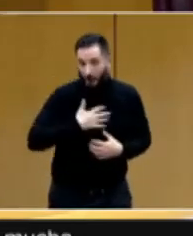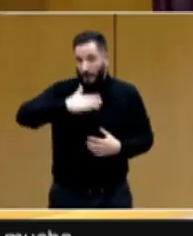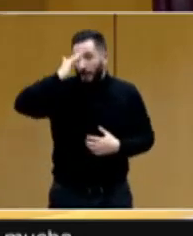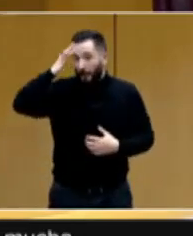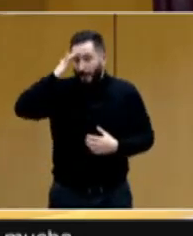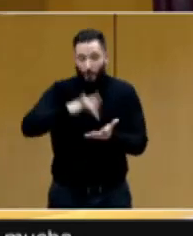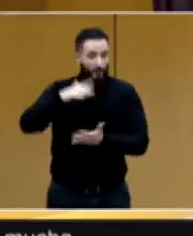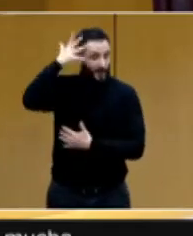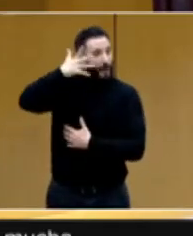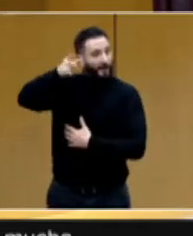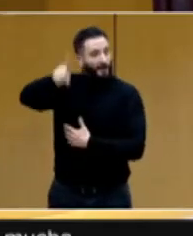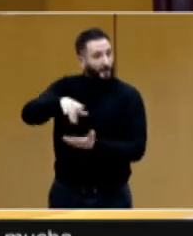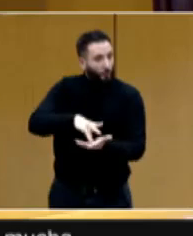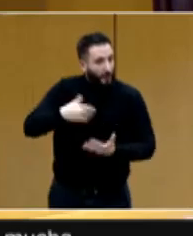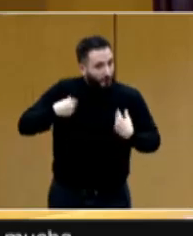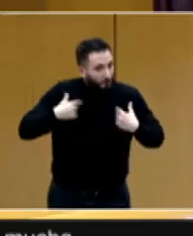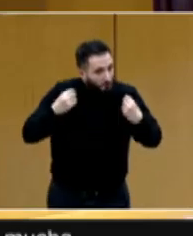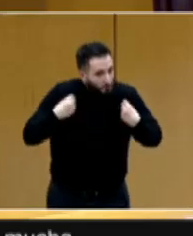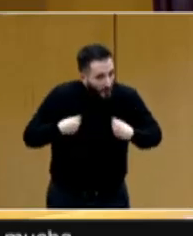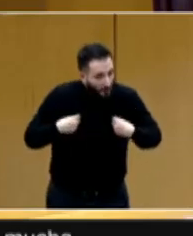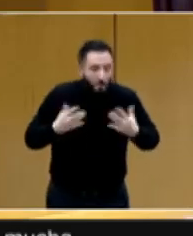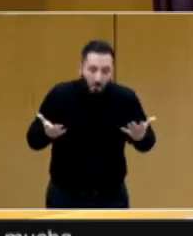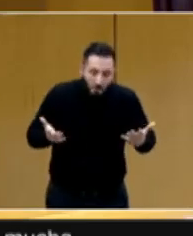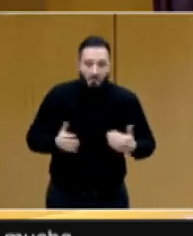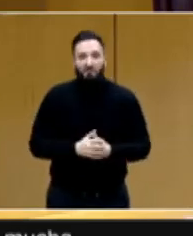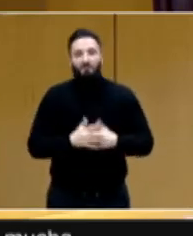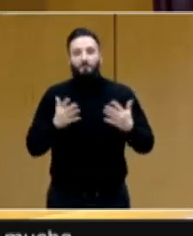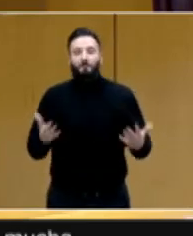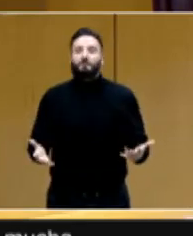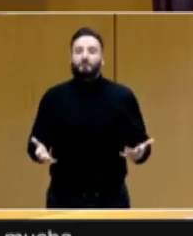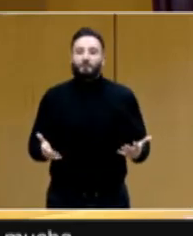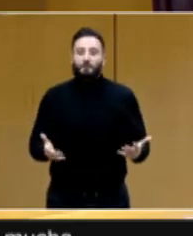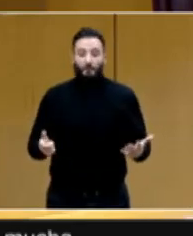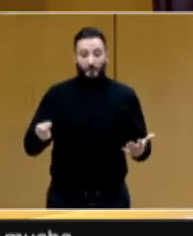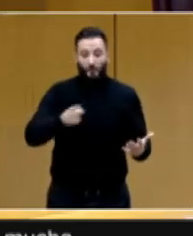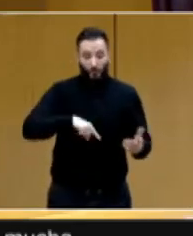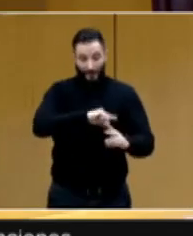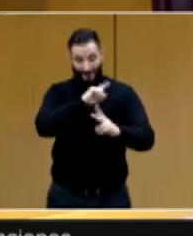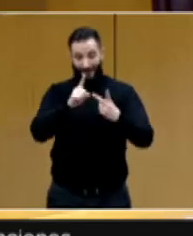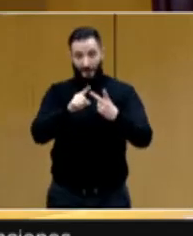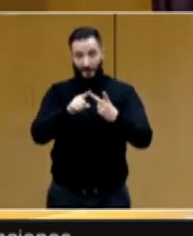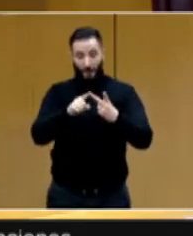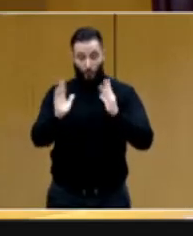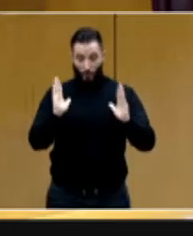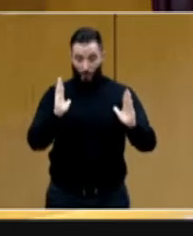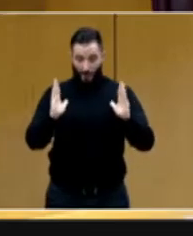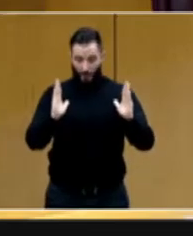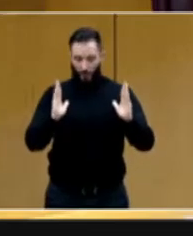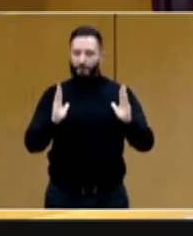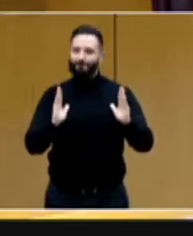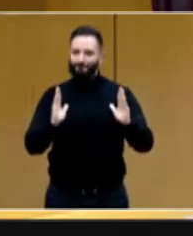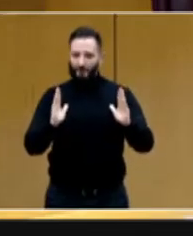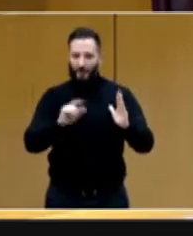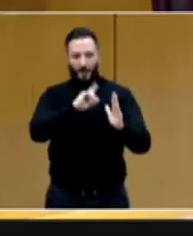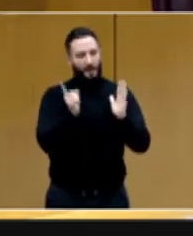o en Cataluña tuvimos que hacer frente en un segundo instante en un segundo momento a esta ley